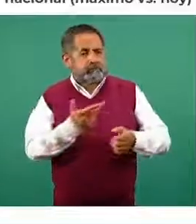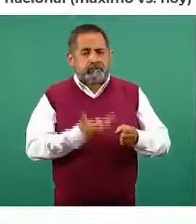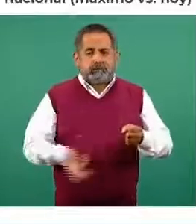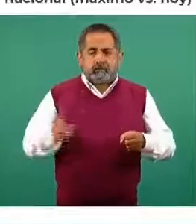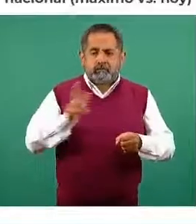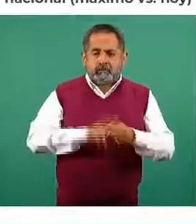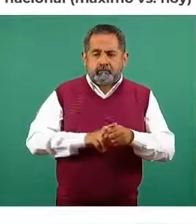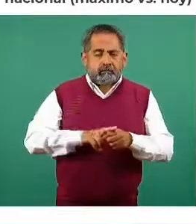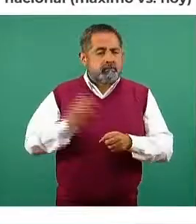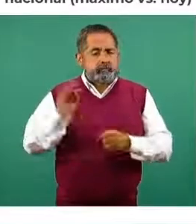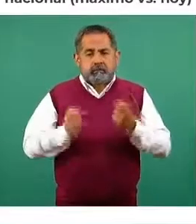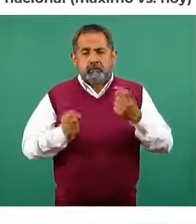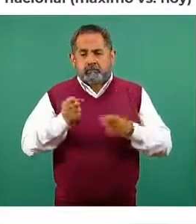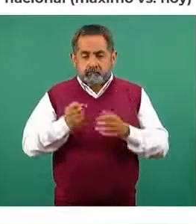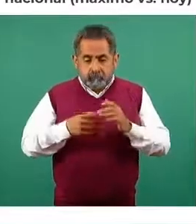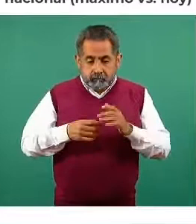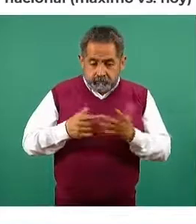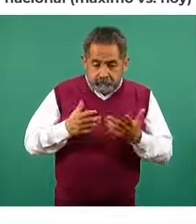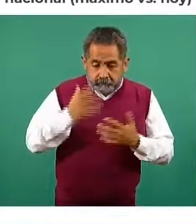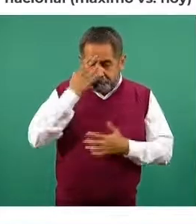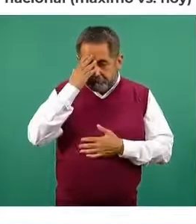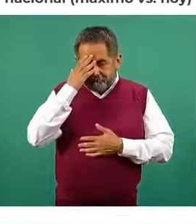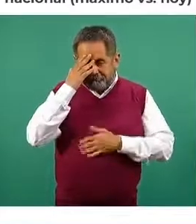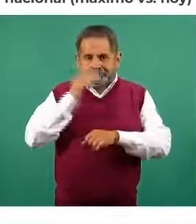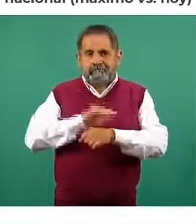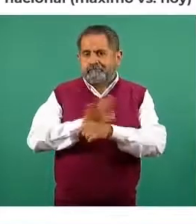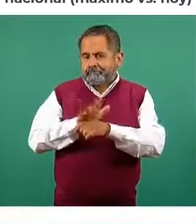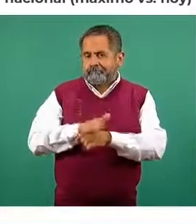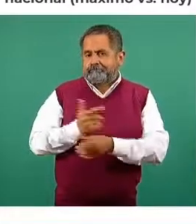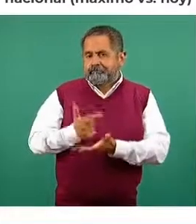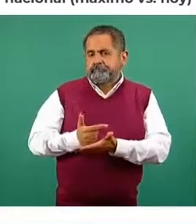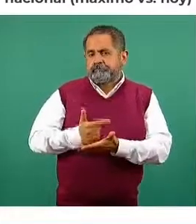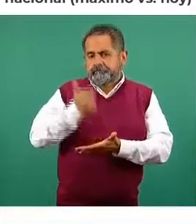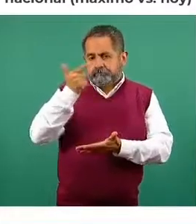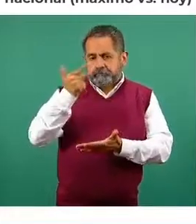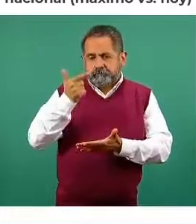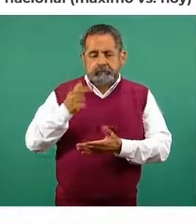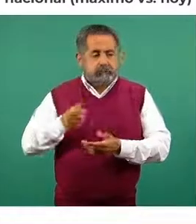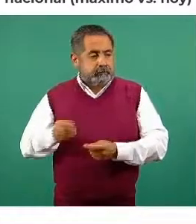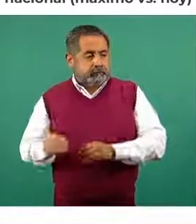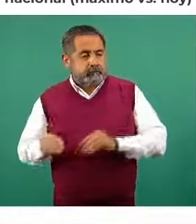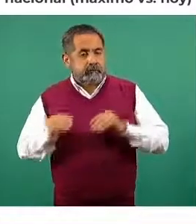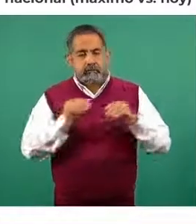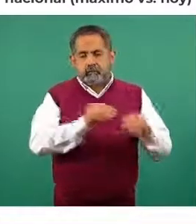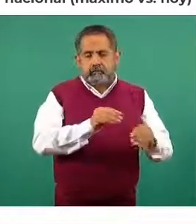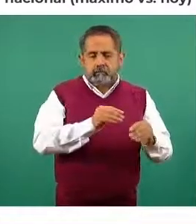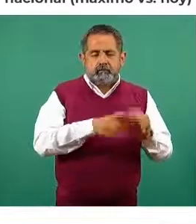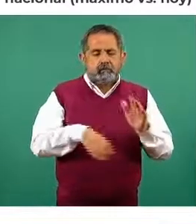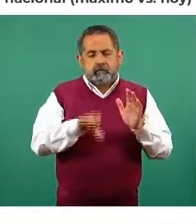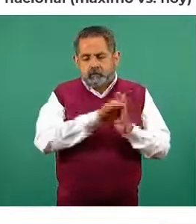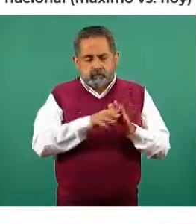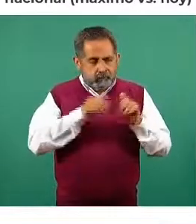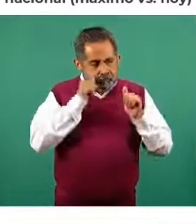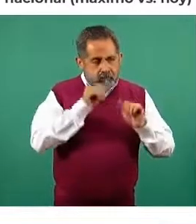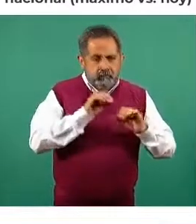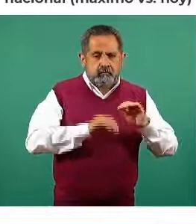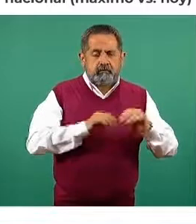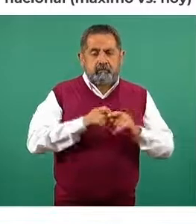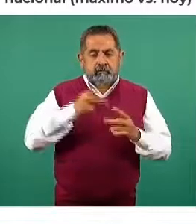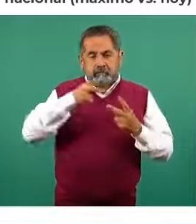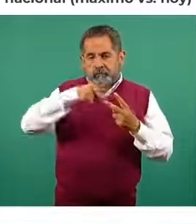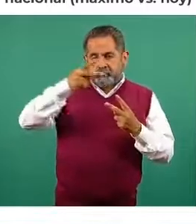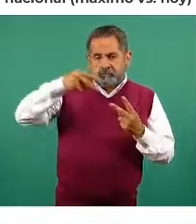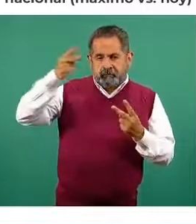tienen un cuadro grave de COVID-19, en total la curva